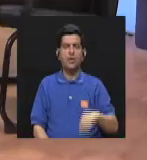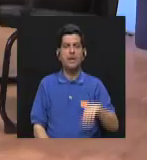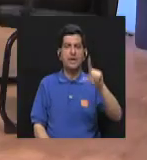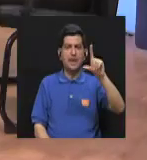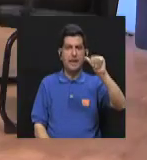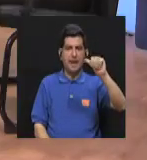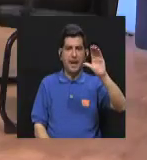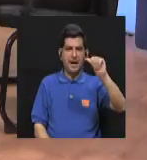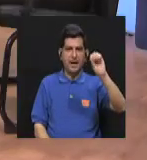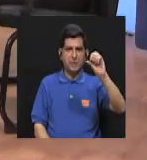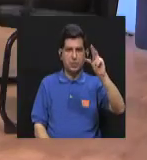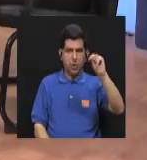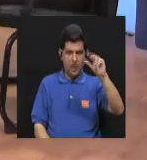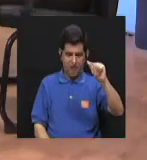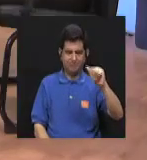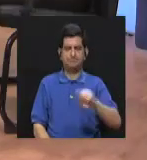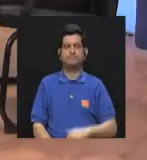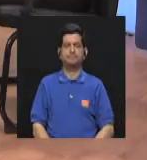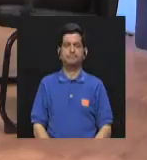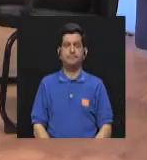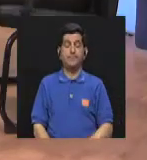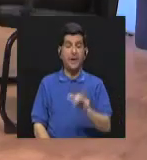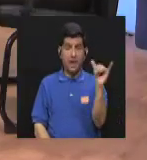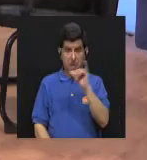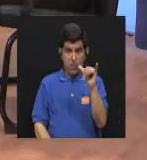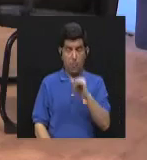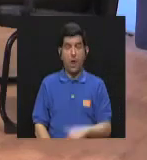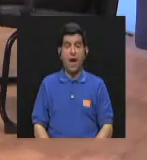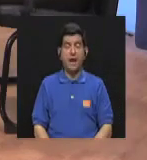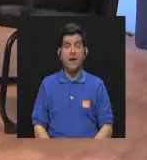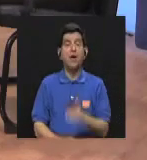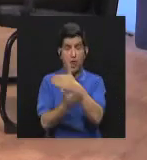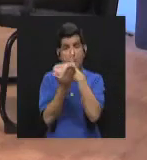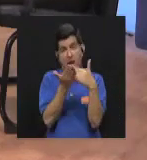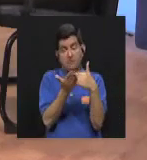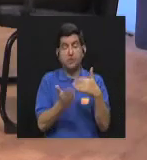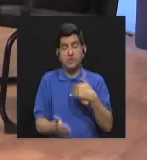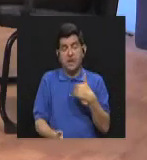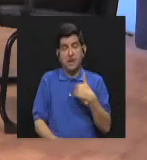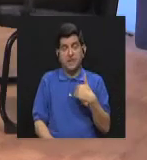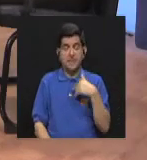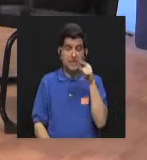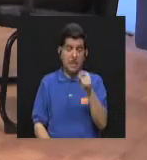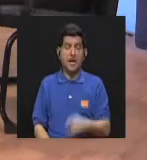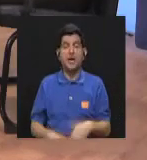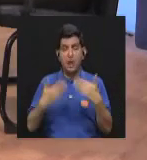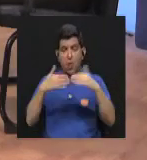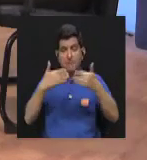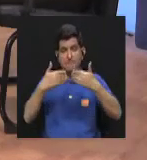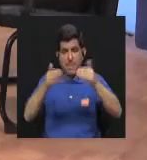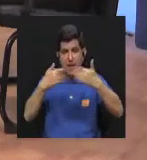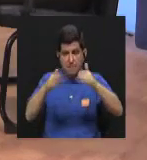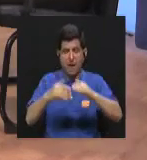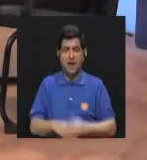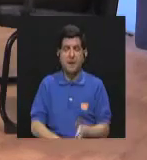Casona. En La Casona. También, pues, sí, con la frontera, ¿verdad? Hay una frontera ahí que es con Panamá, que eso es parte también de la